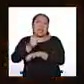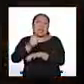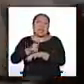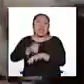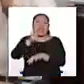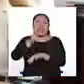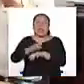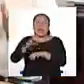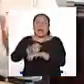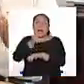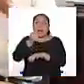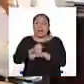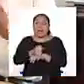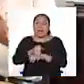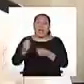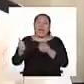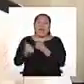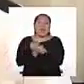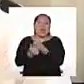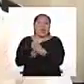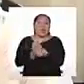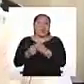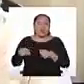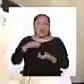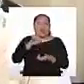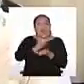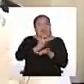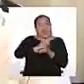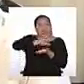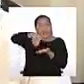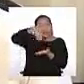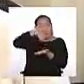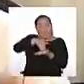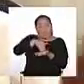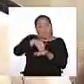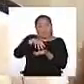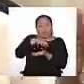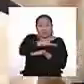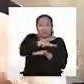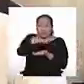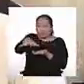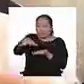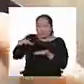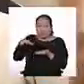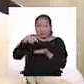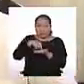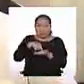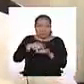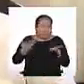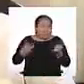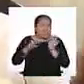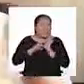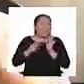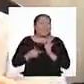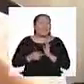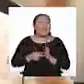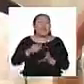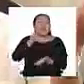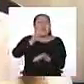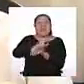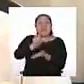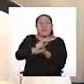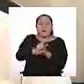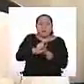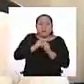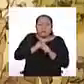que Lima y Junín están al centro de eso. Y Lima, en consecuencia, recibió y dio influencias en las